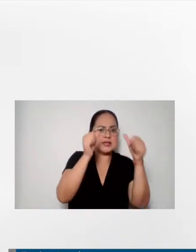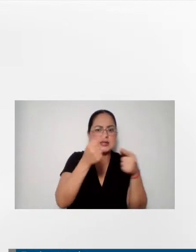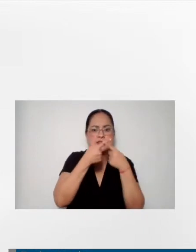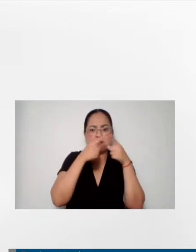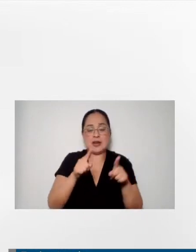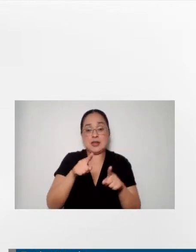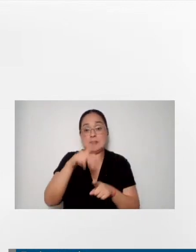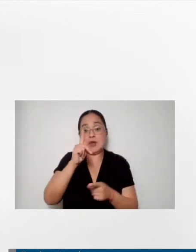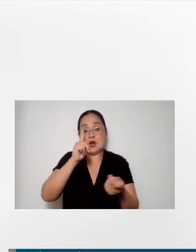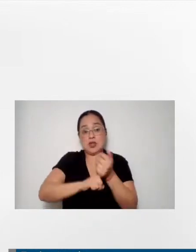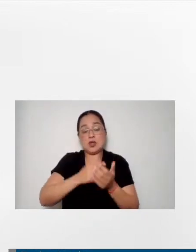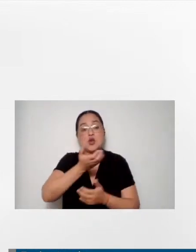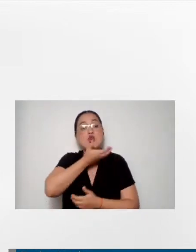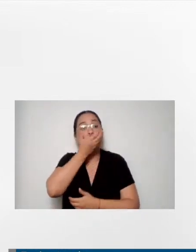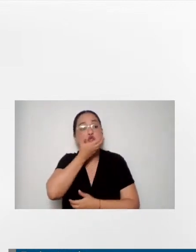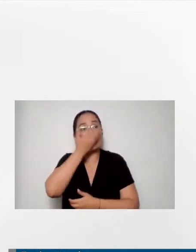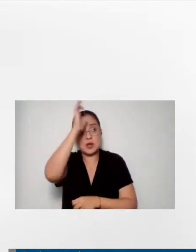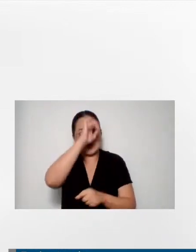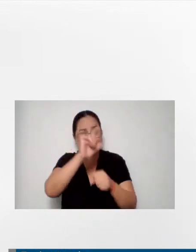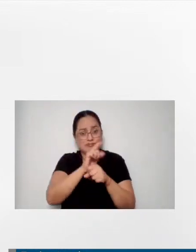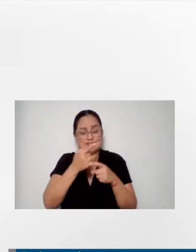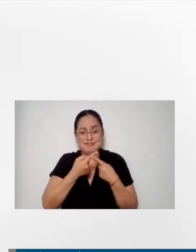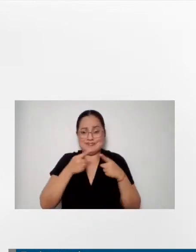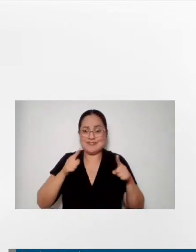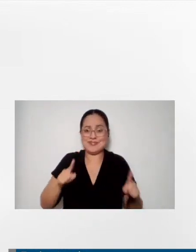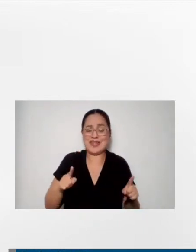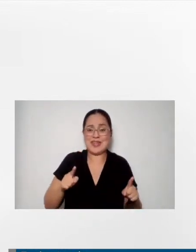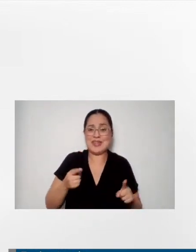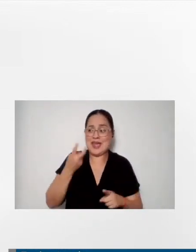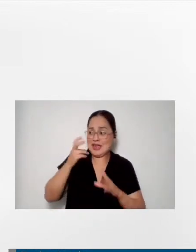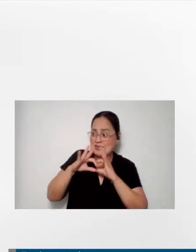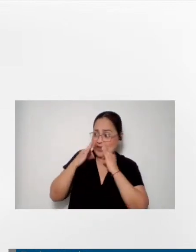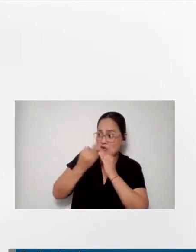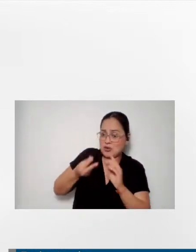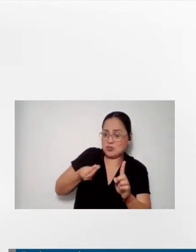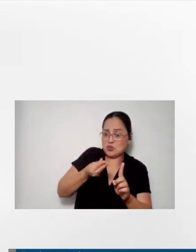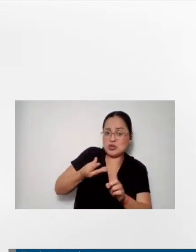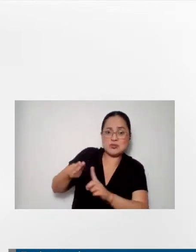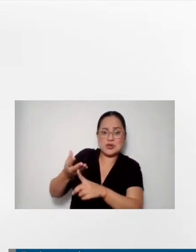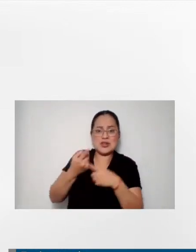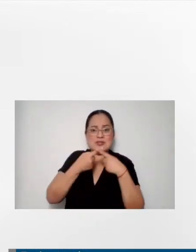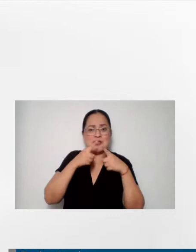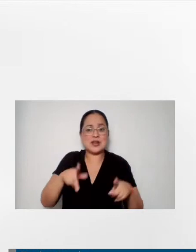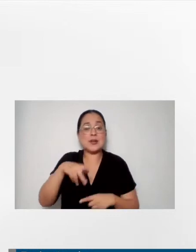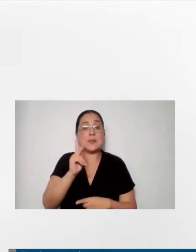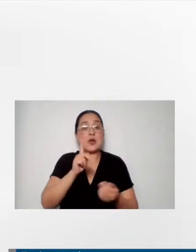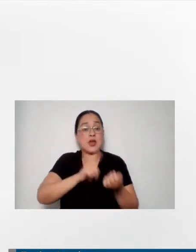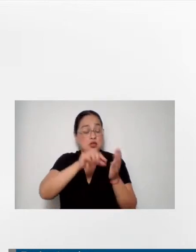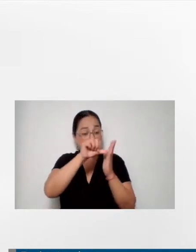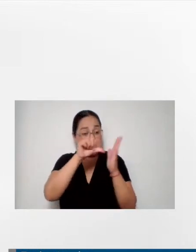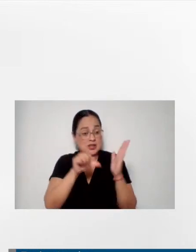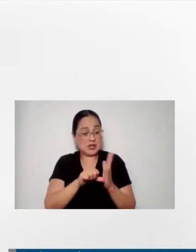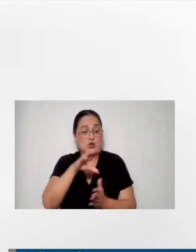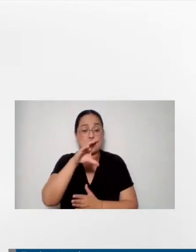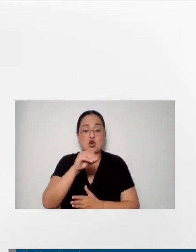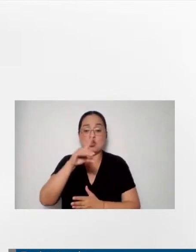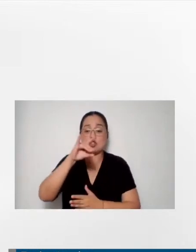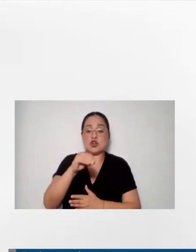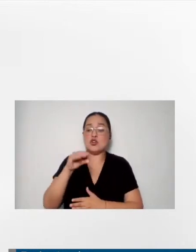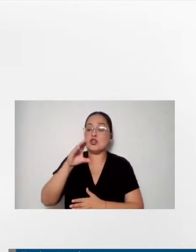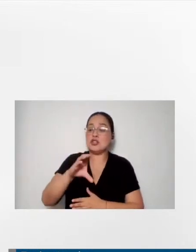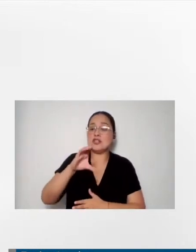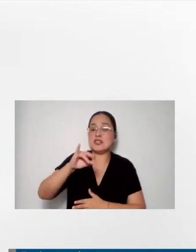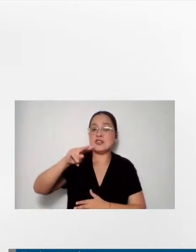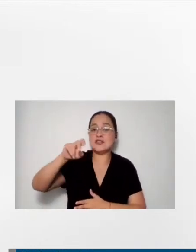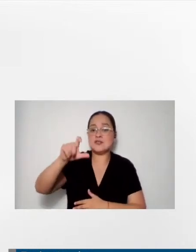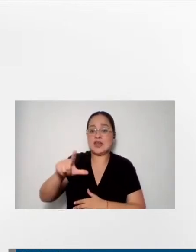estereotipos, que luego hablamos mucho de estos estereotipos, pero en este artículo del Código Civil me parece que se ve muy claramente